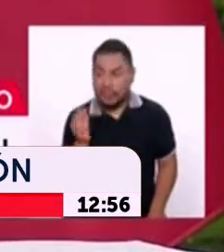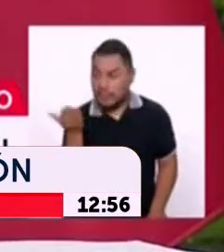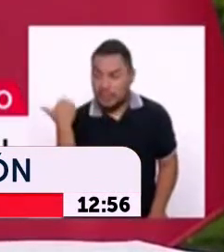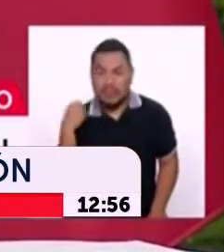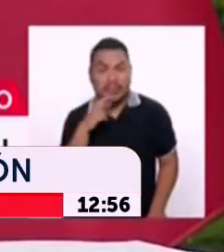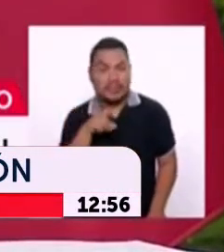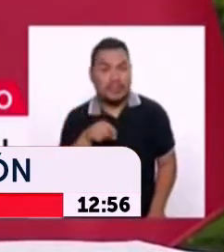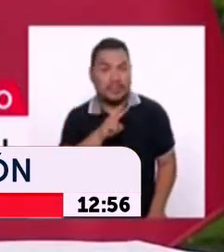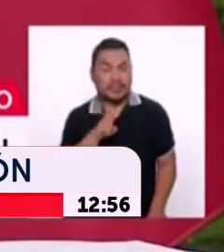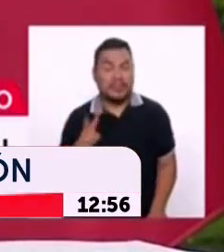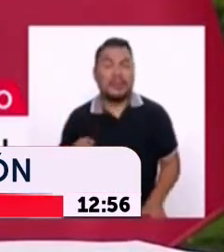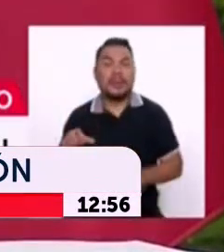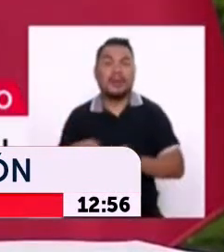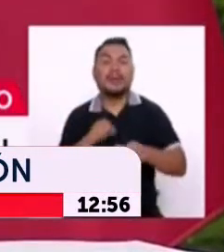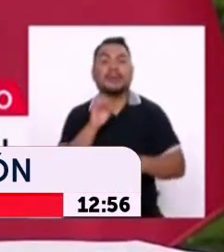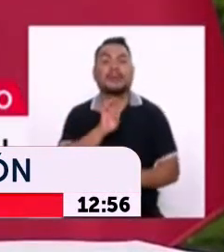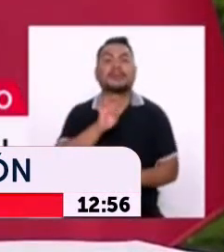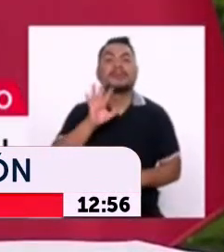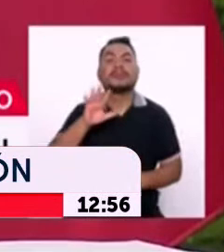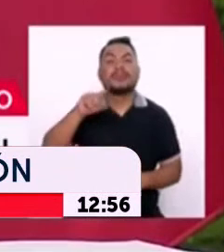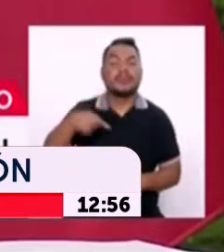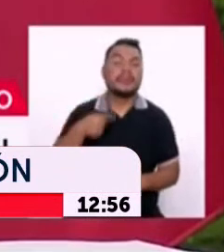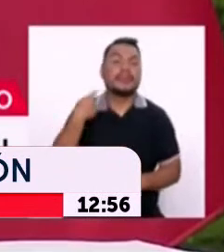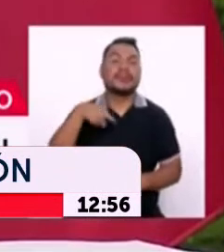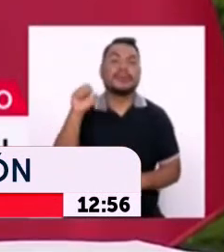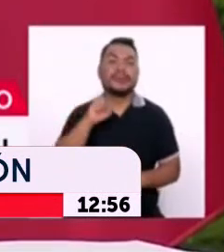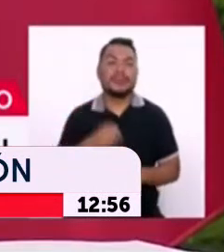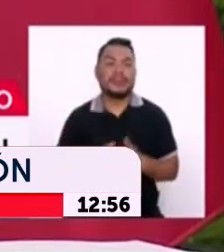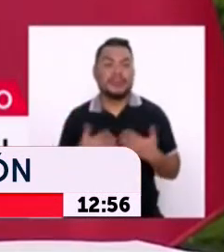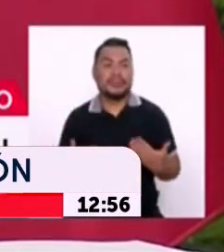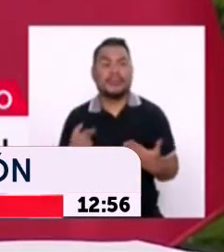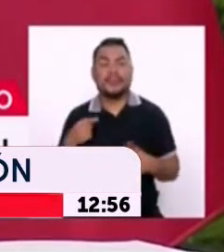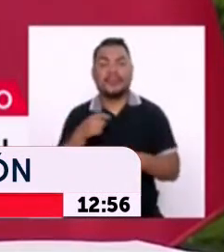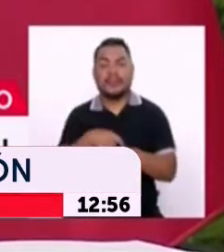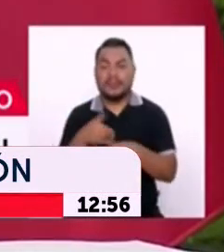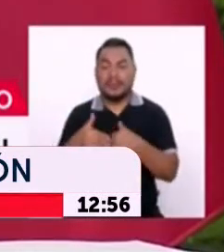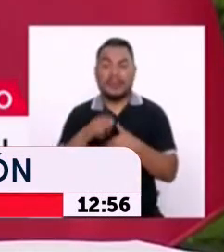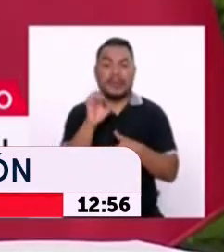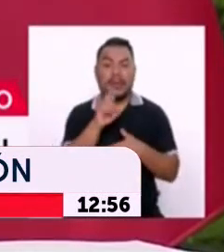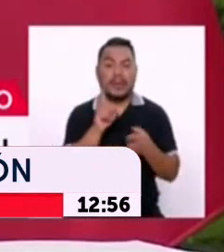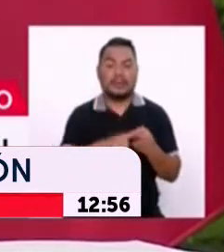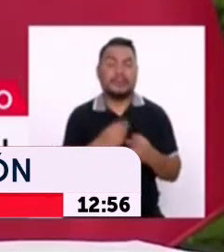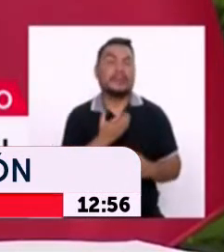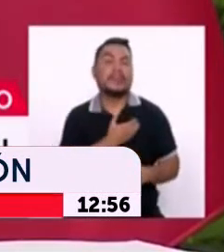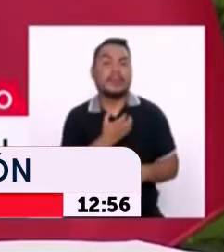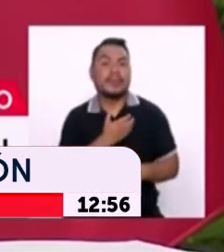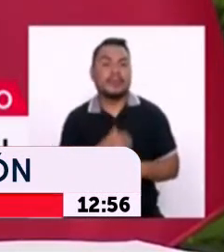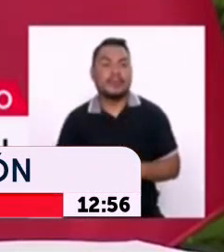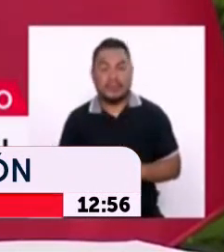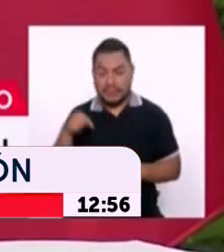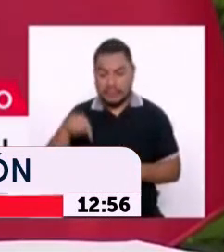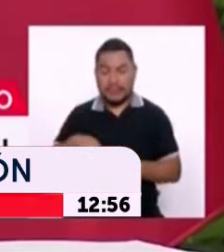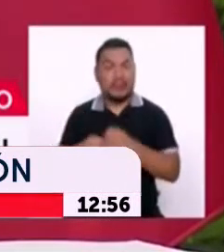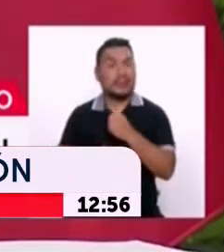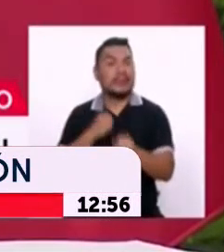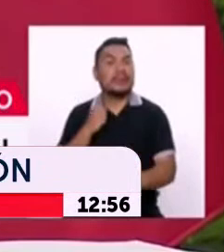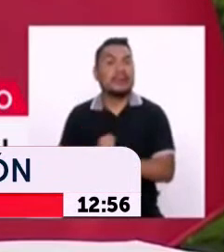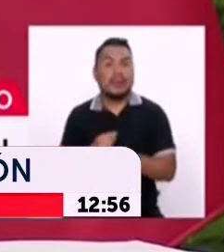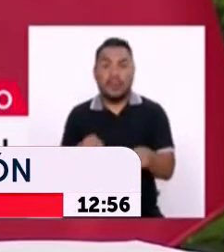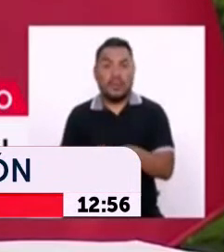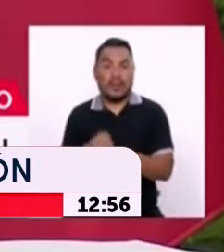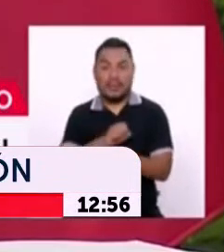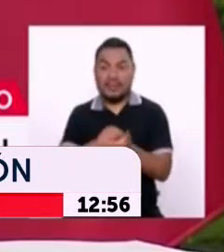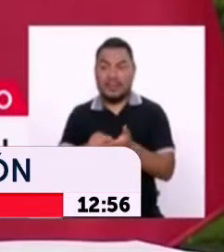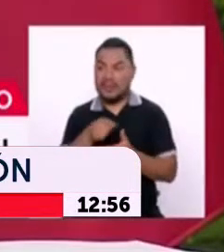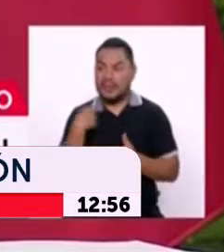en el 2022 se ejecutaron 45 mil millones de soles en el periodo de enero a mayo. Y en este año, en los